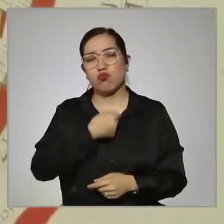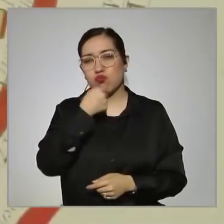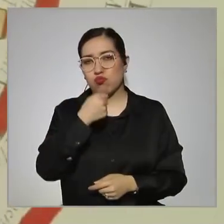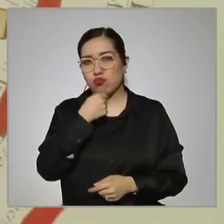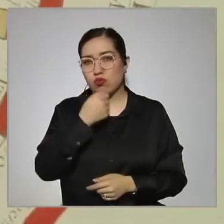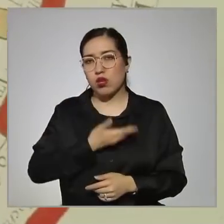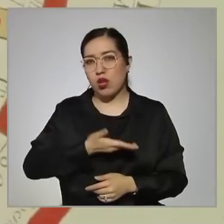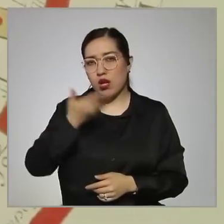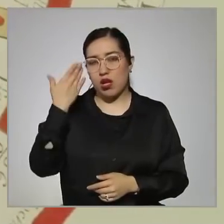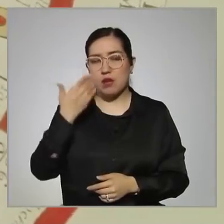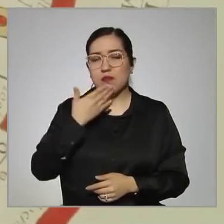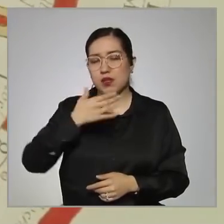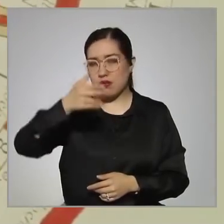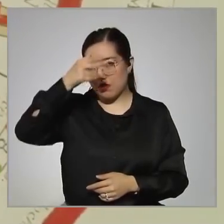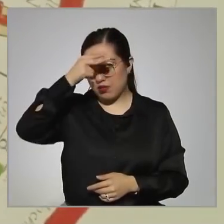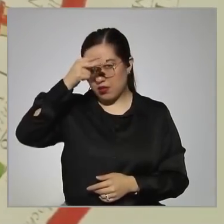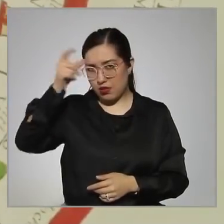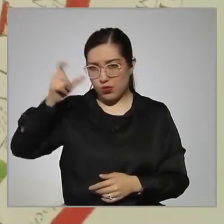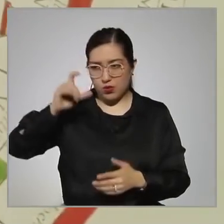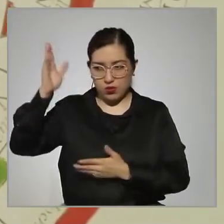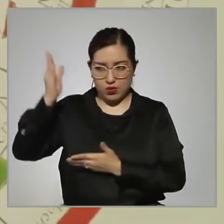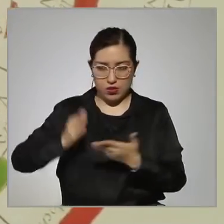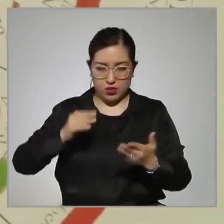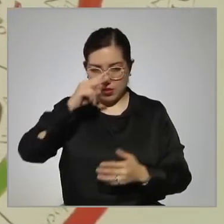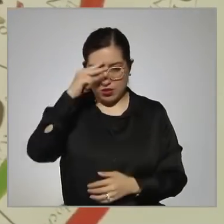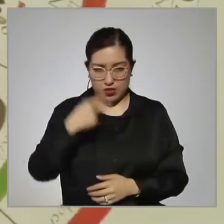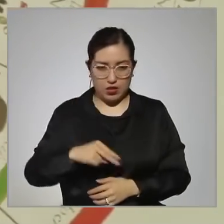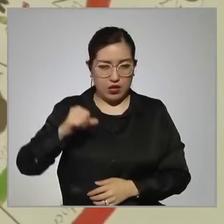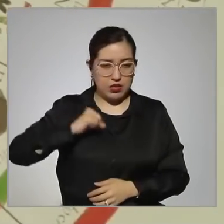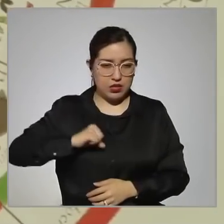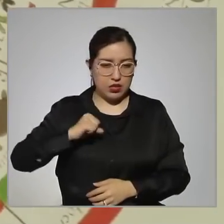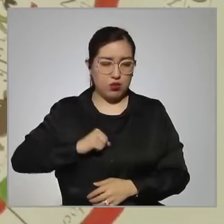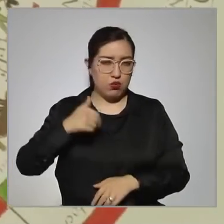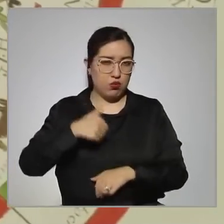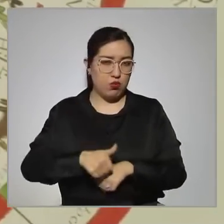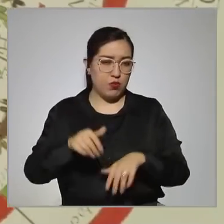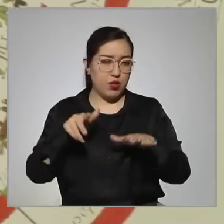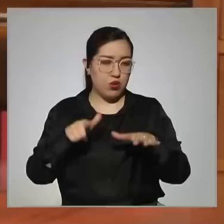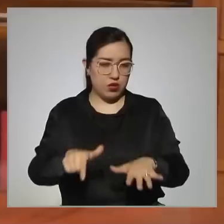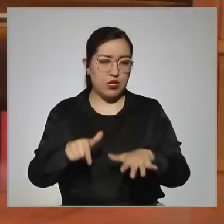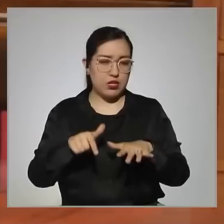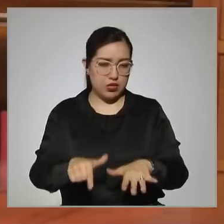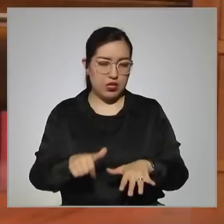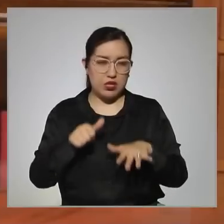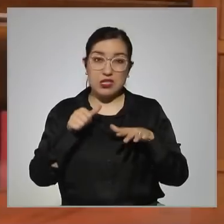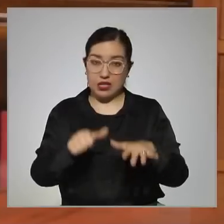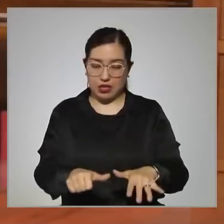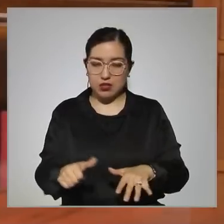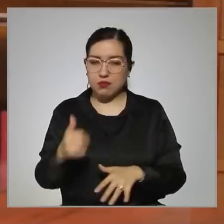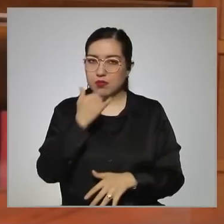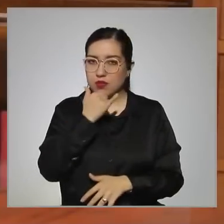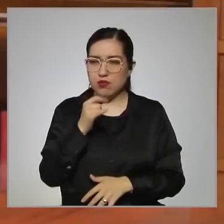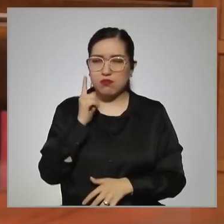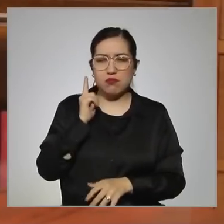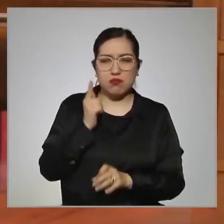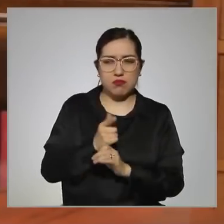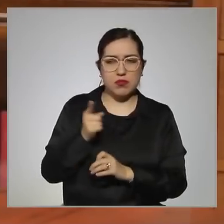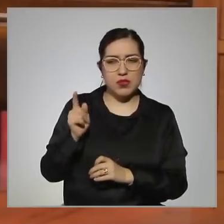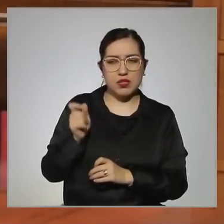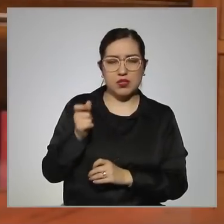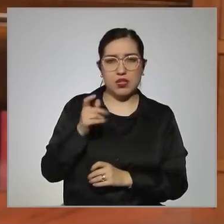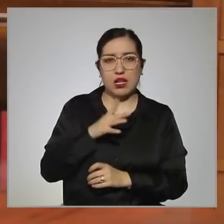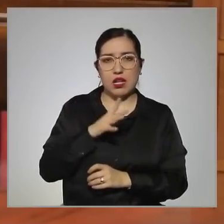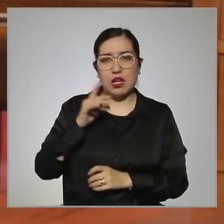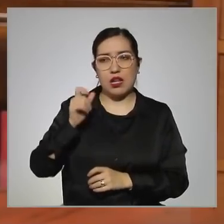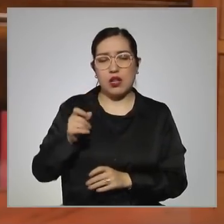a México en el siglo XVI se daban cuenta de que era